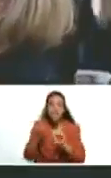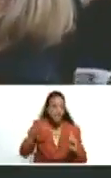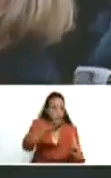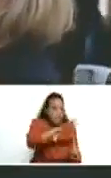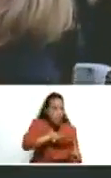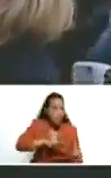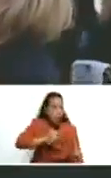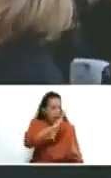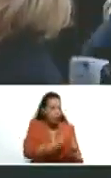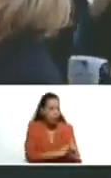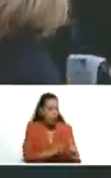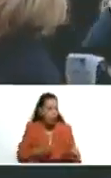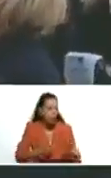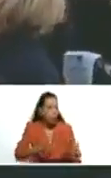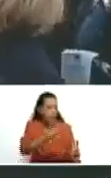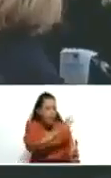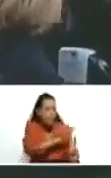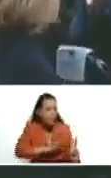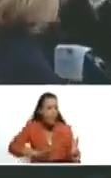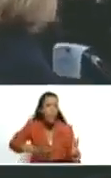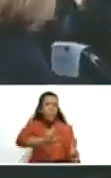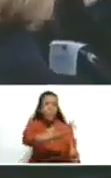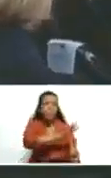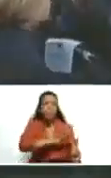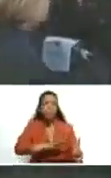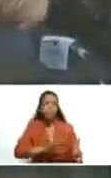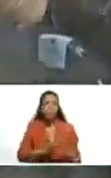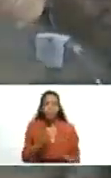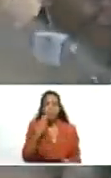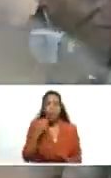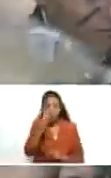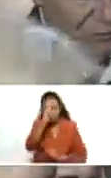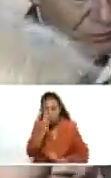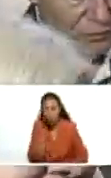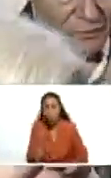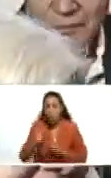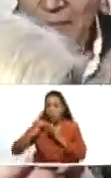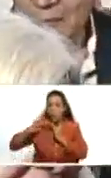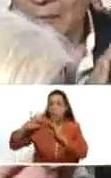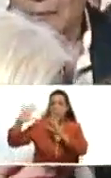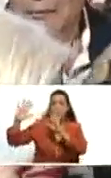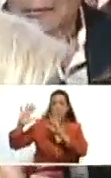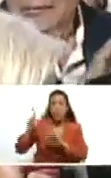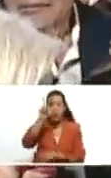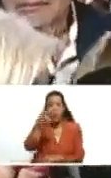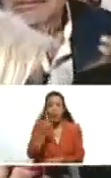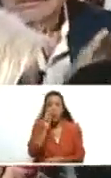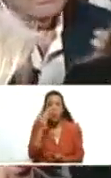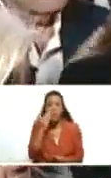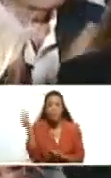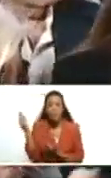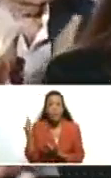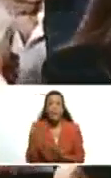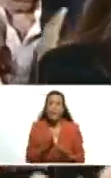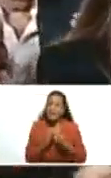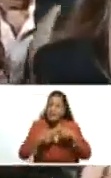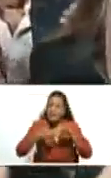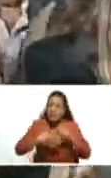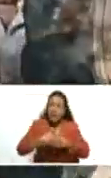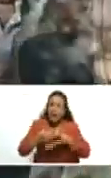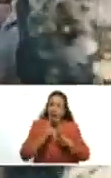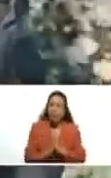y bendiciéndonos desde donde esté. Honor y gloria a Luis Acuña, que descanse en